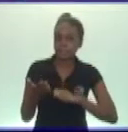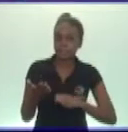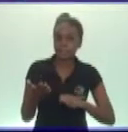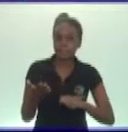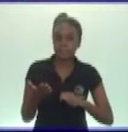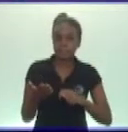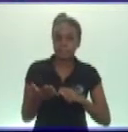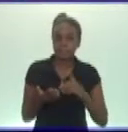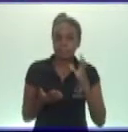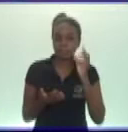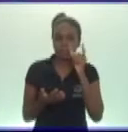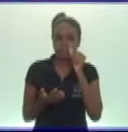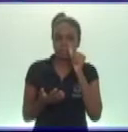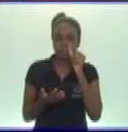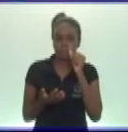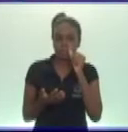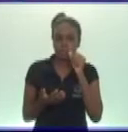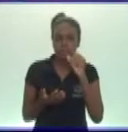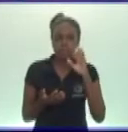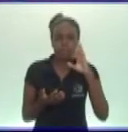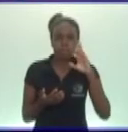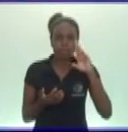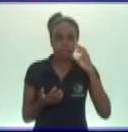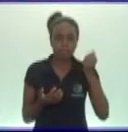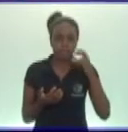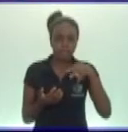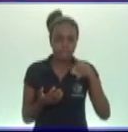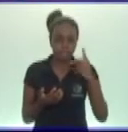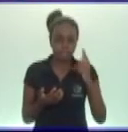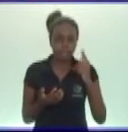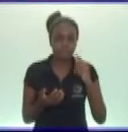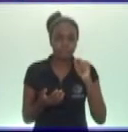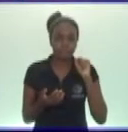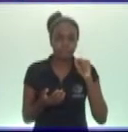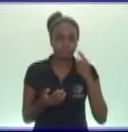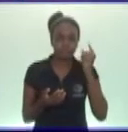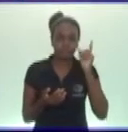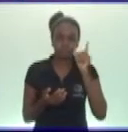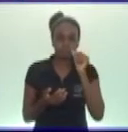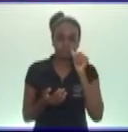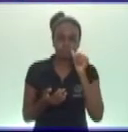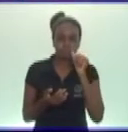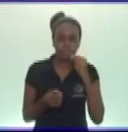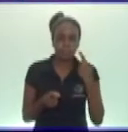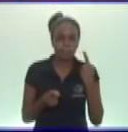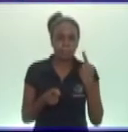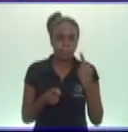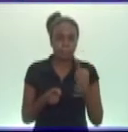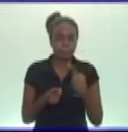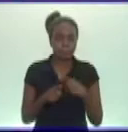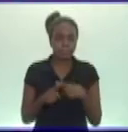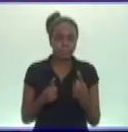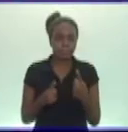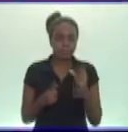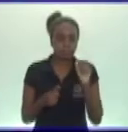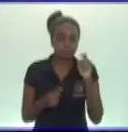genuino escritor Franz Kafka, que es La Metamorfosis, pero antes quiero compartir con ustedes dos ideas.